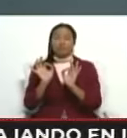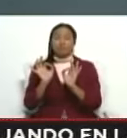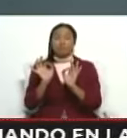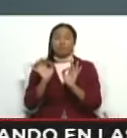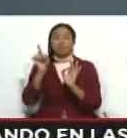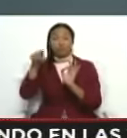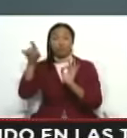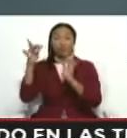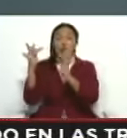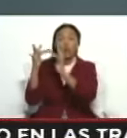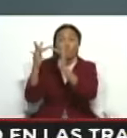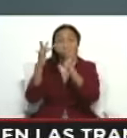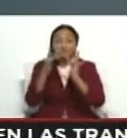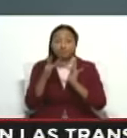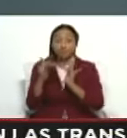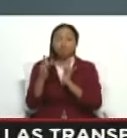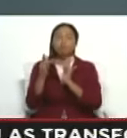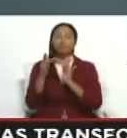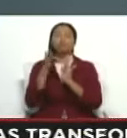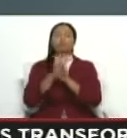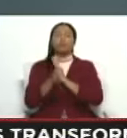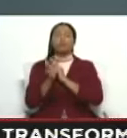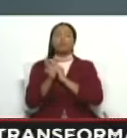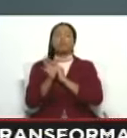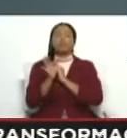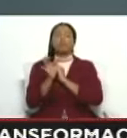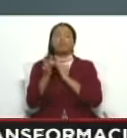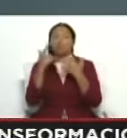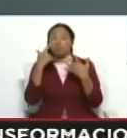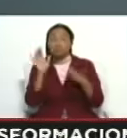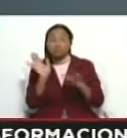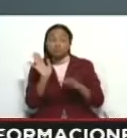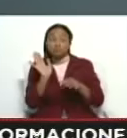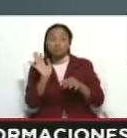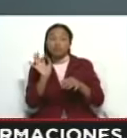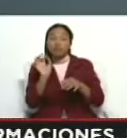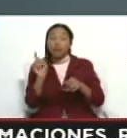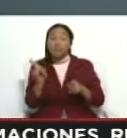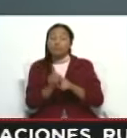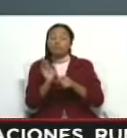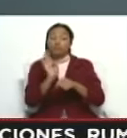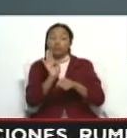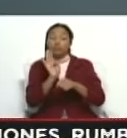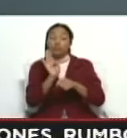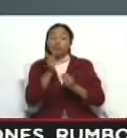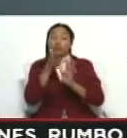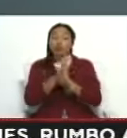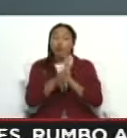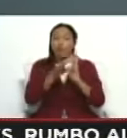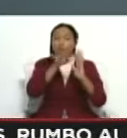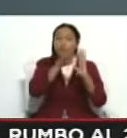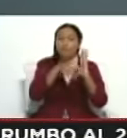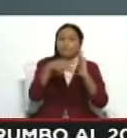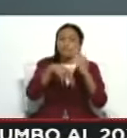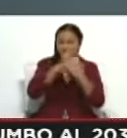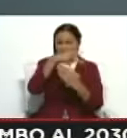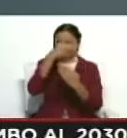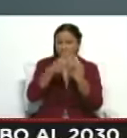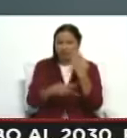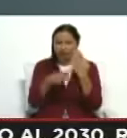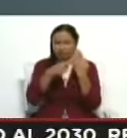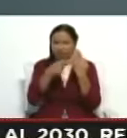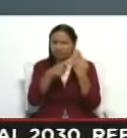favorecer, proteger y ejecutar y desarrollar este plan tan terrible que le ha